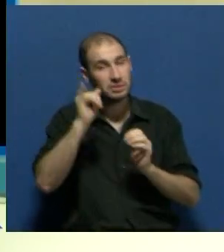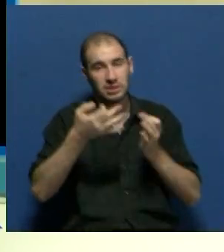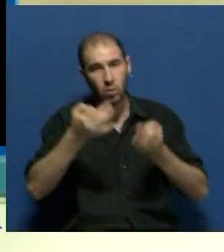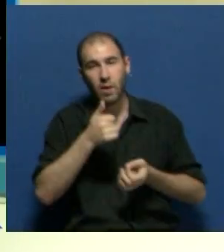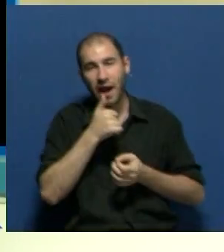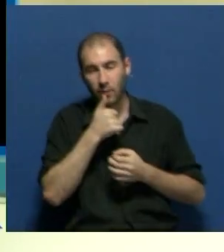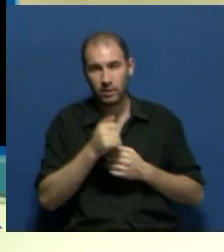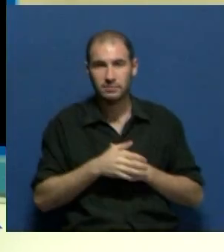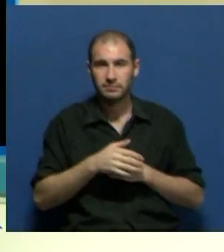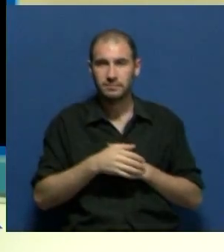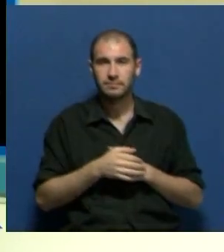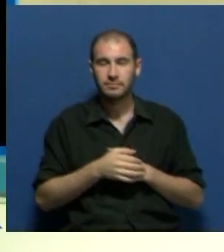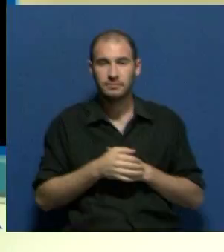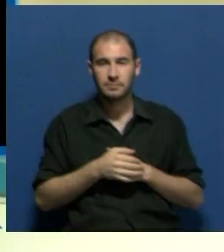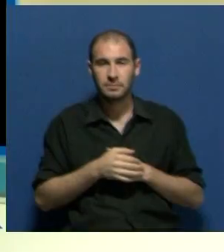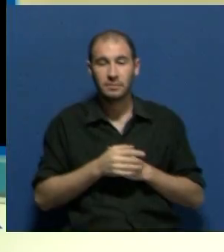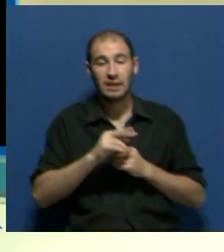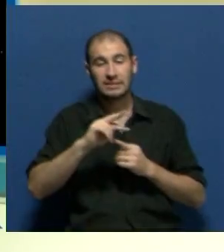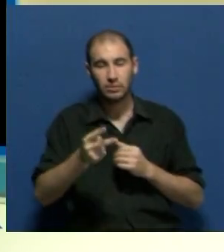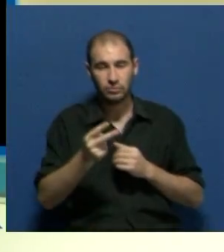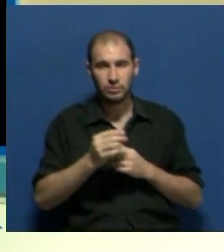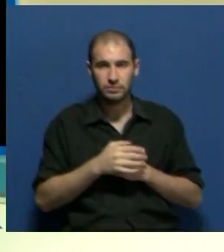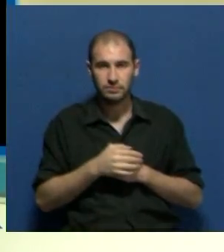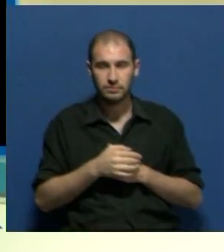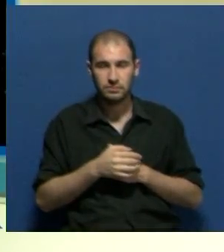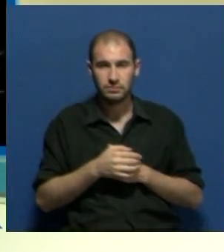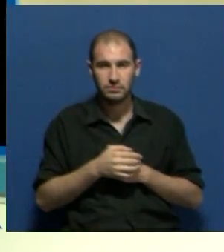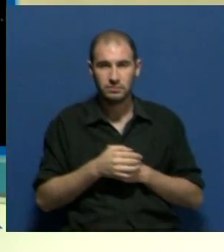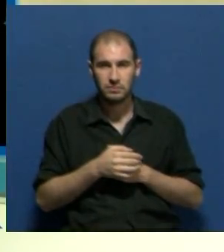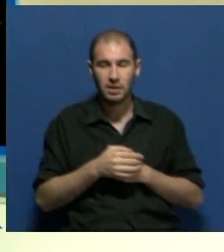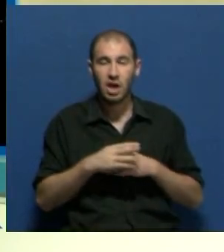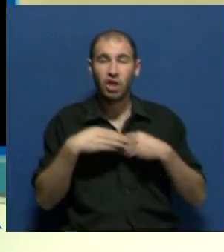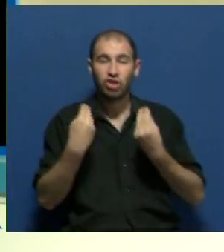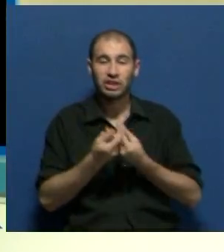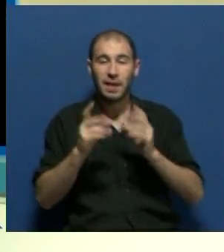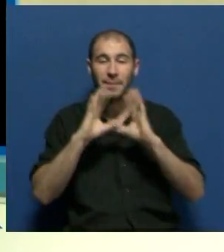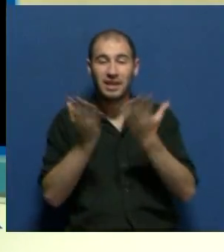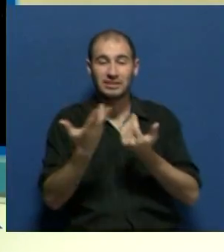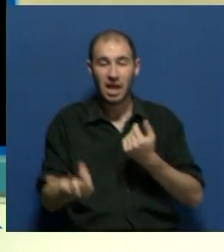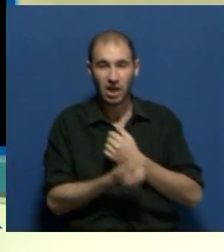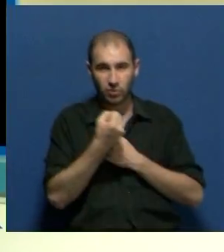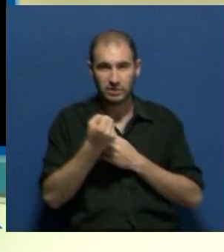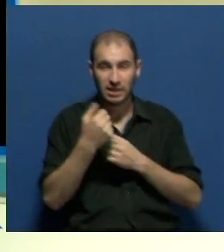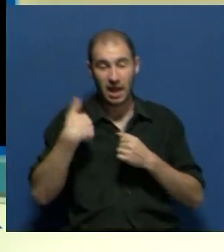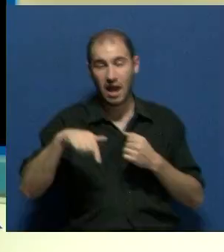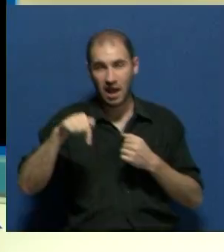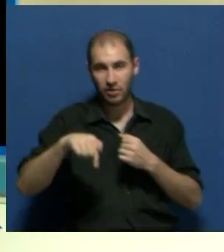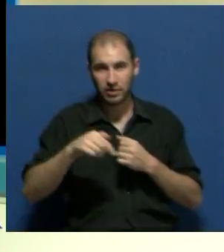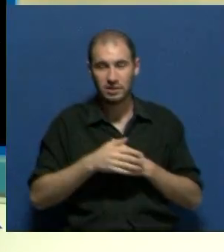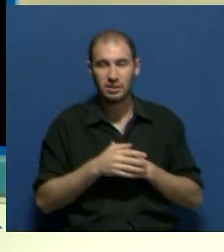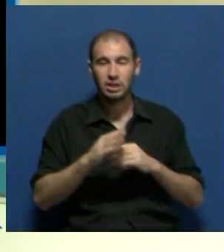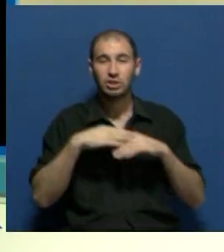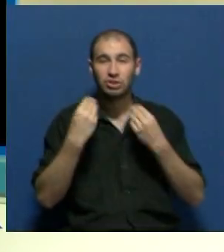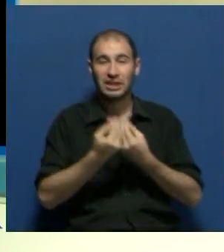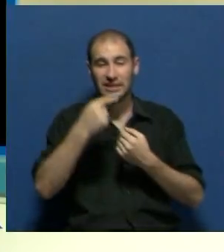agua en estado líquido. Segundo, la cantidad de planetas descubiertos en la actualidad superan